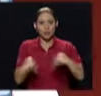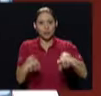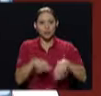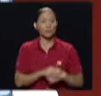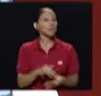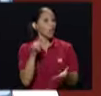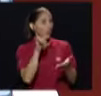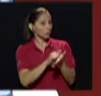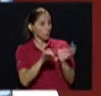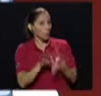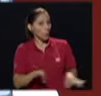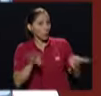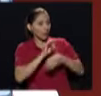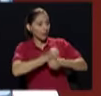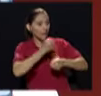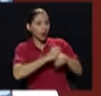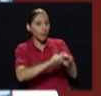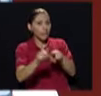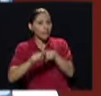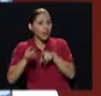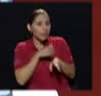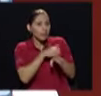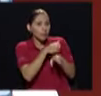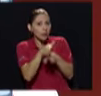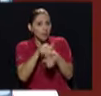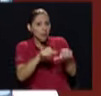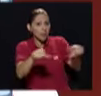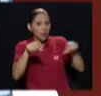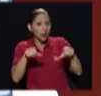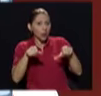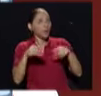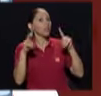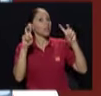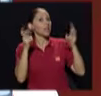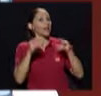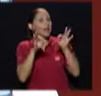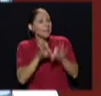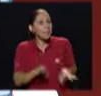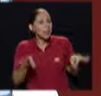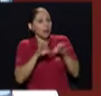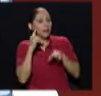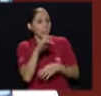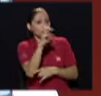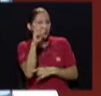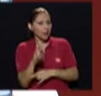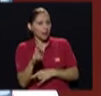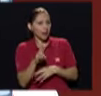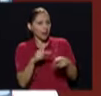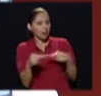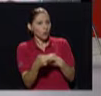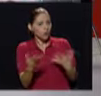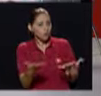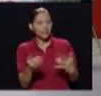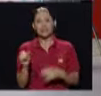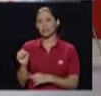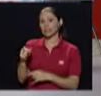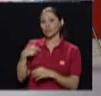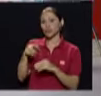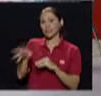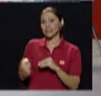Importante el trabajo interdisciplinario en un tema tan medular para Costa Rica, bueno, y la región en general. Sí, yo quisiera